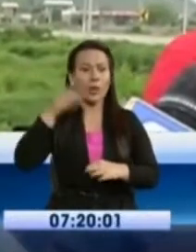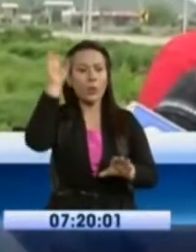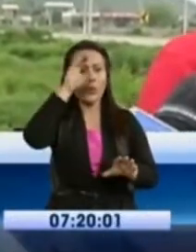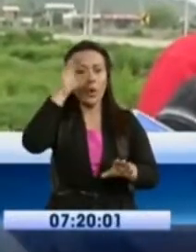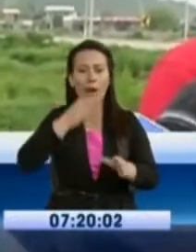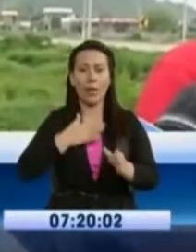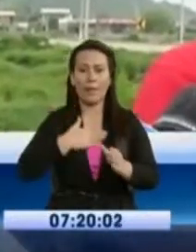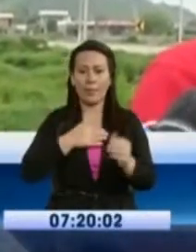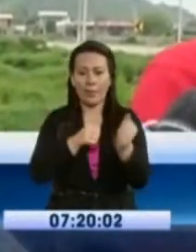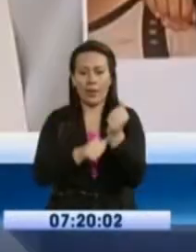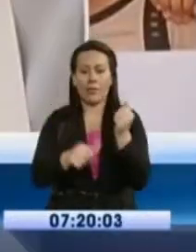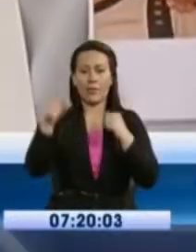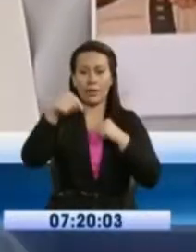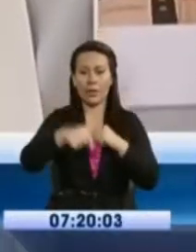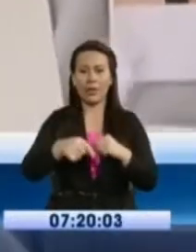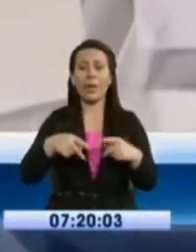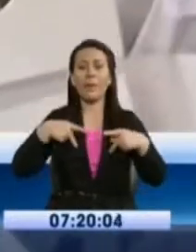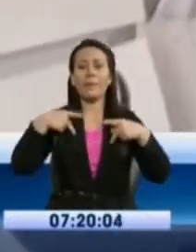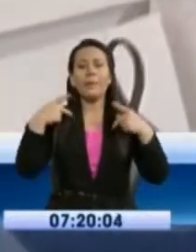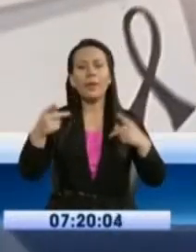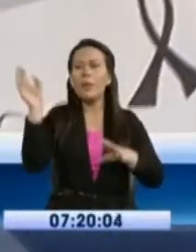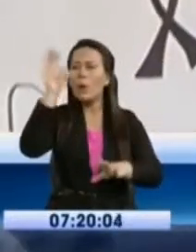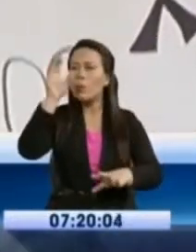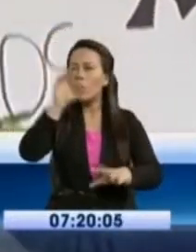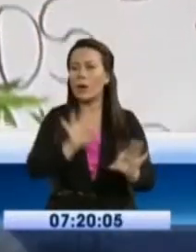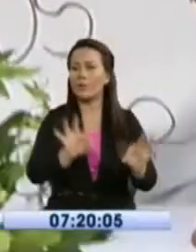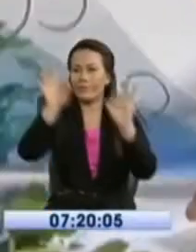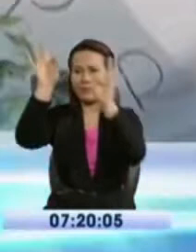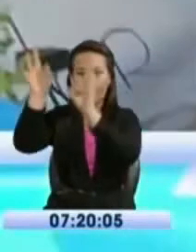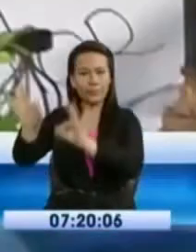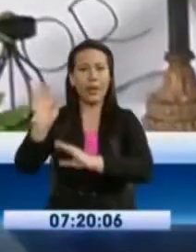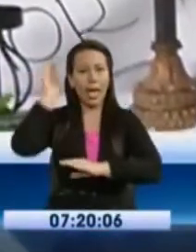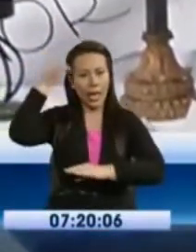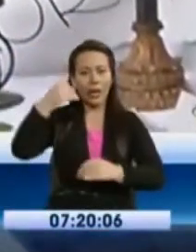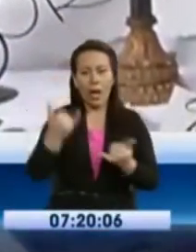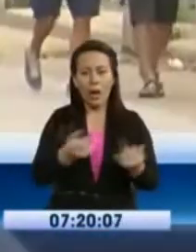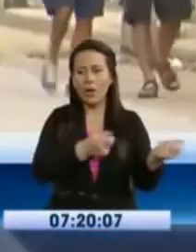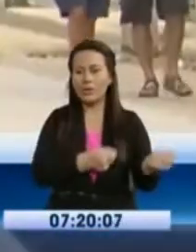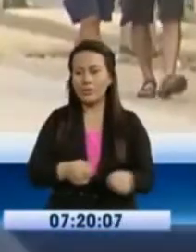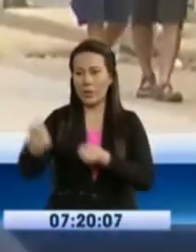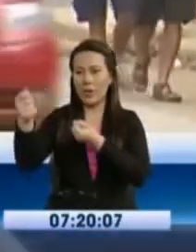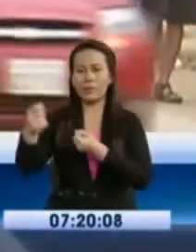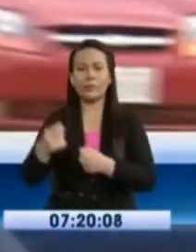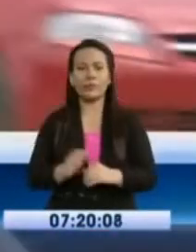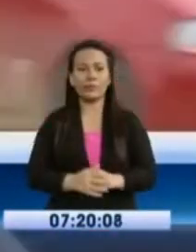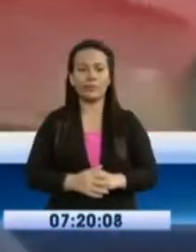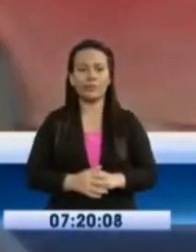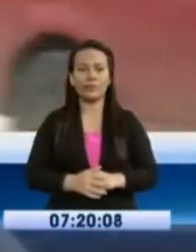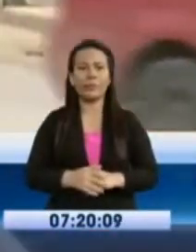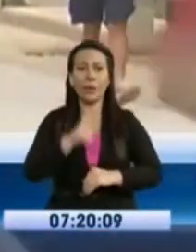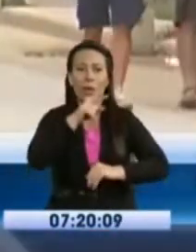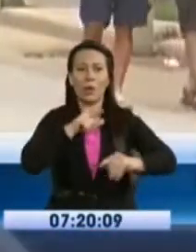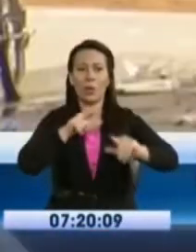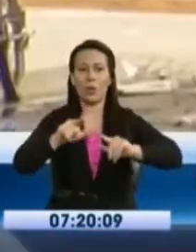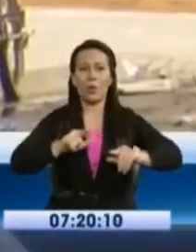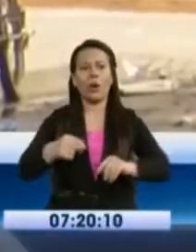estaba, a Marina. Este fue el peor cuadro, ¿no es cierto? Seguido que llegas a un lugar